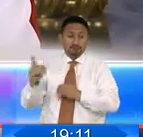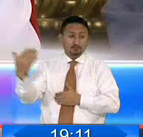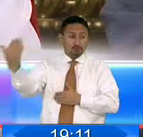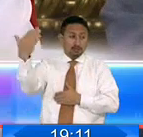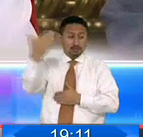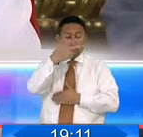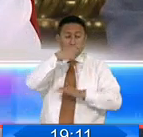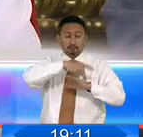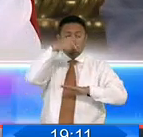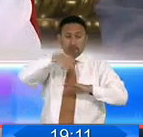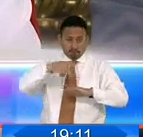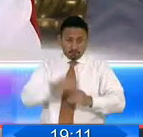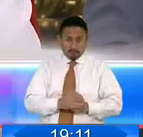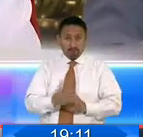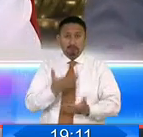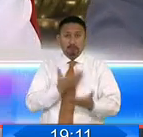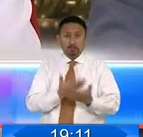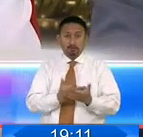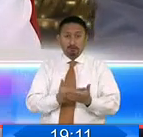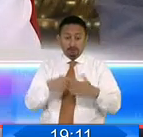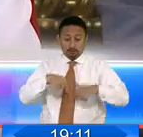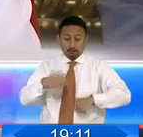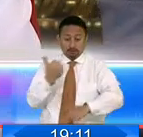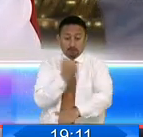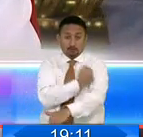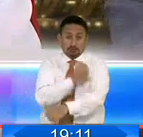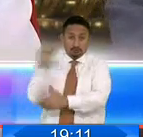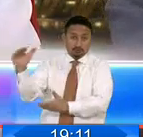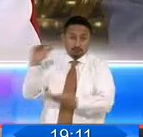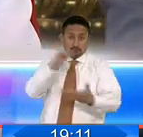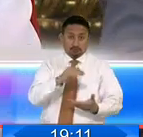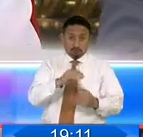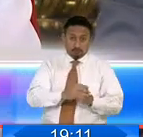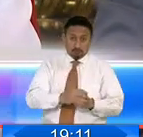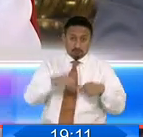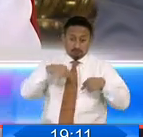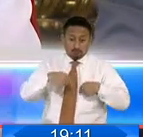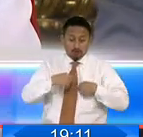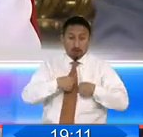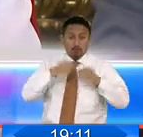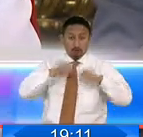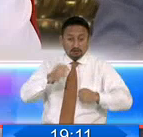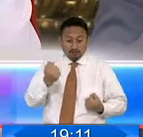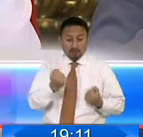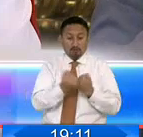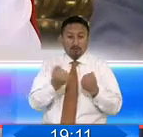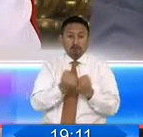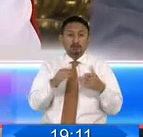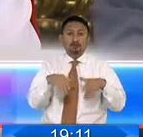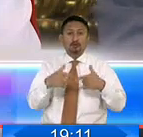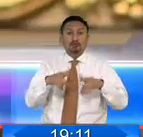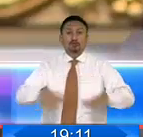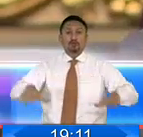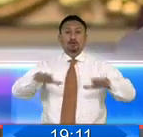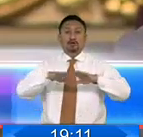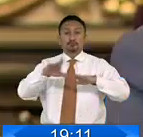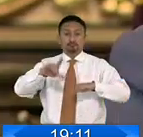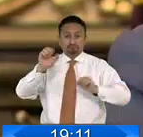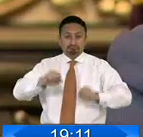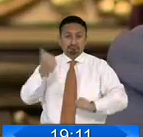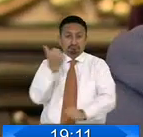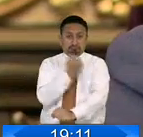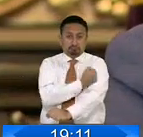de pichincha es si ya llegan las vacunas nosotros podemos colaborar con la logística y un